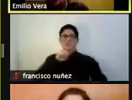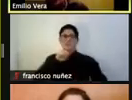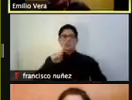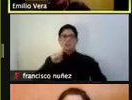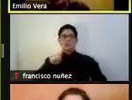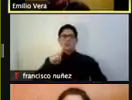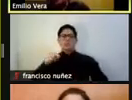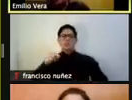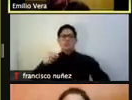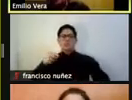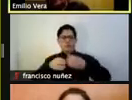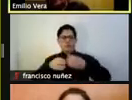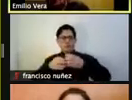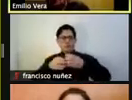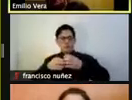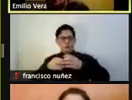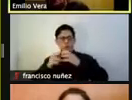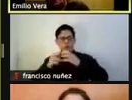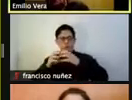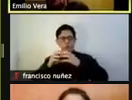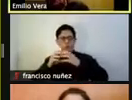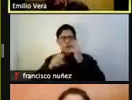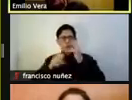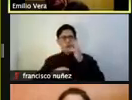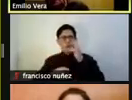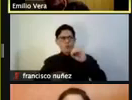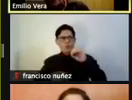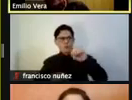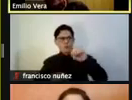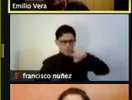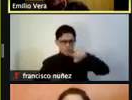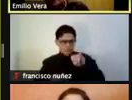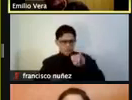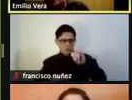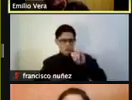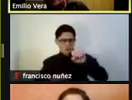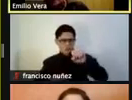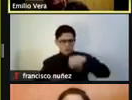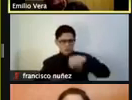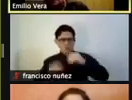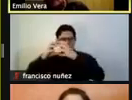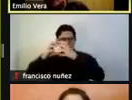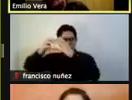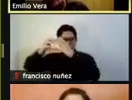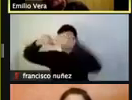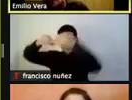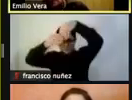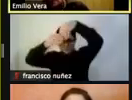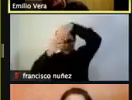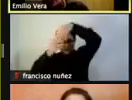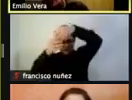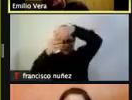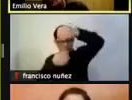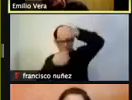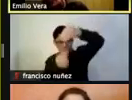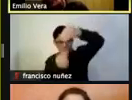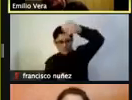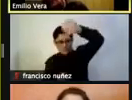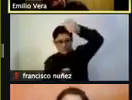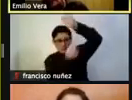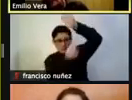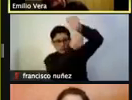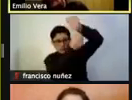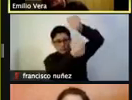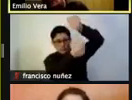ubicados en el fondo del mar, en una cierta línea, y un barco, el mismo barco que los depositó, que pasa disparando